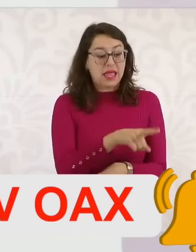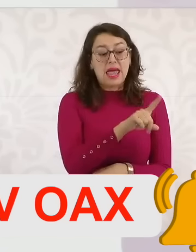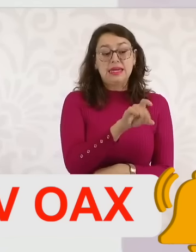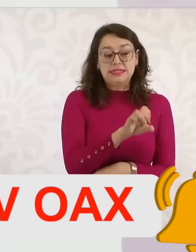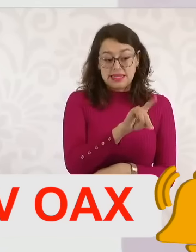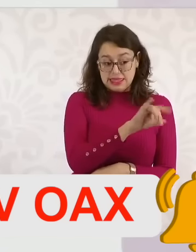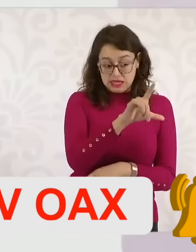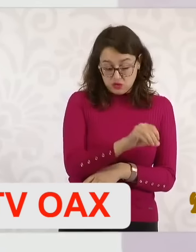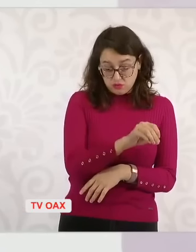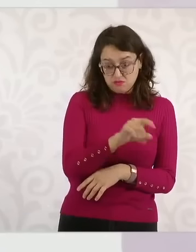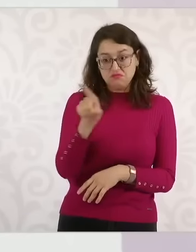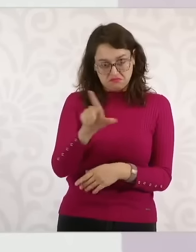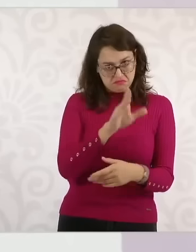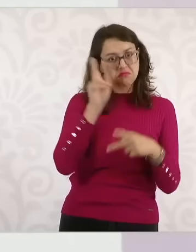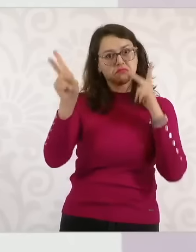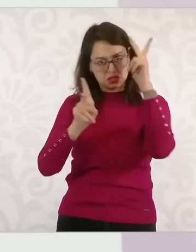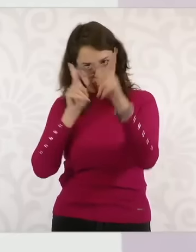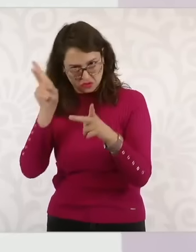Salinas fue a Cuba.